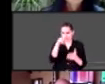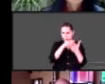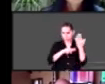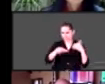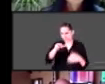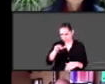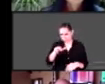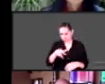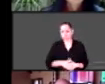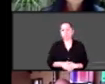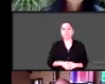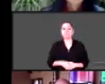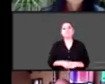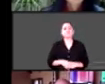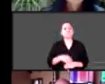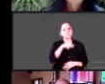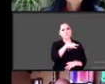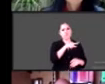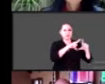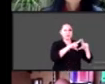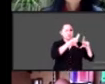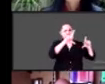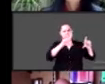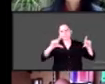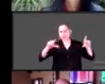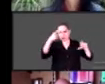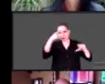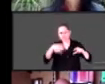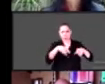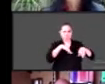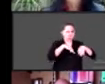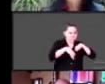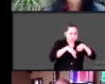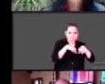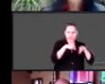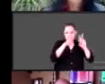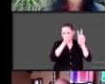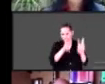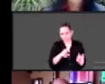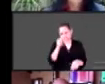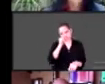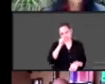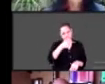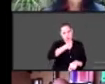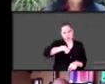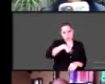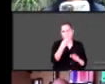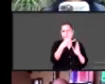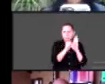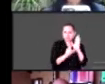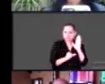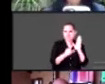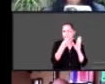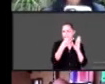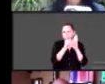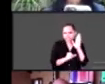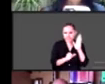índice de tendencia laboral en la pobreza que publicamos trimestralmente en Coneval, pues observamos cómo